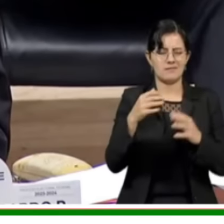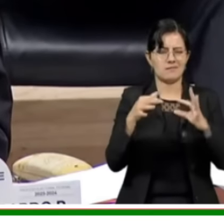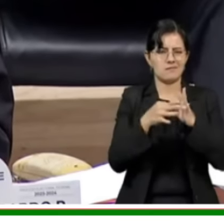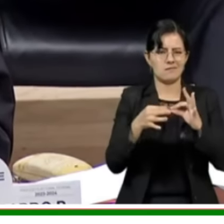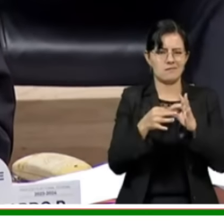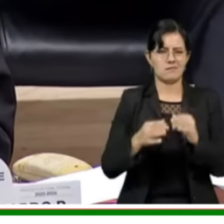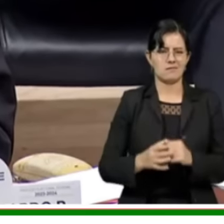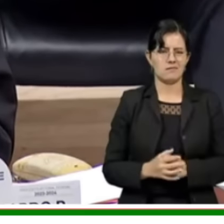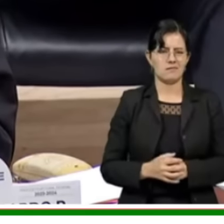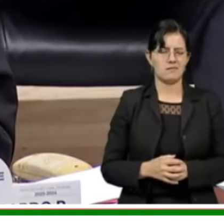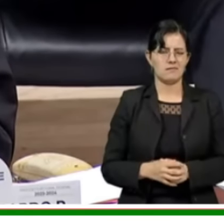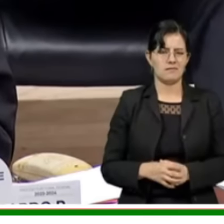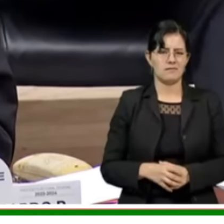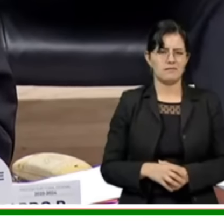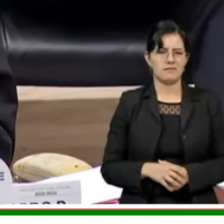o